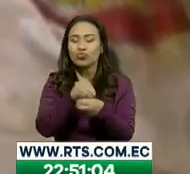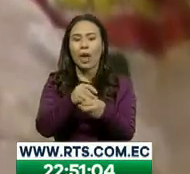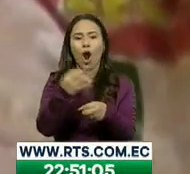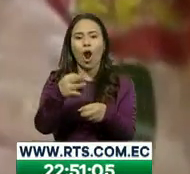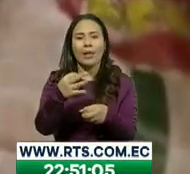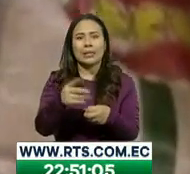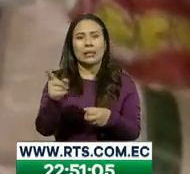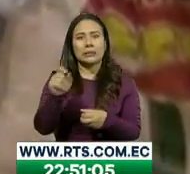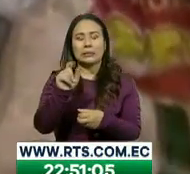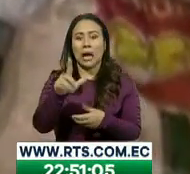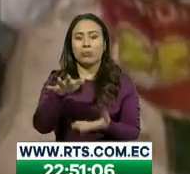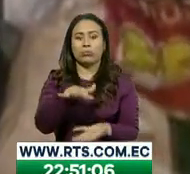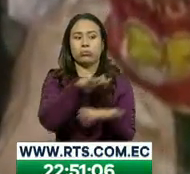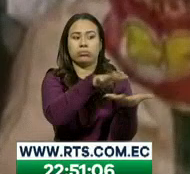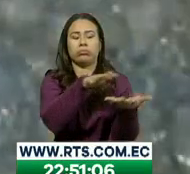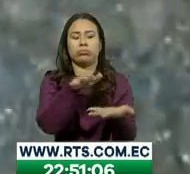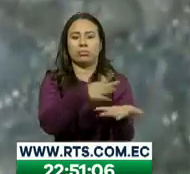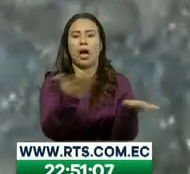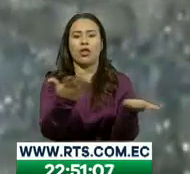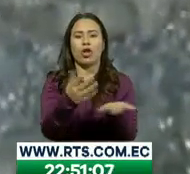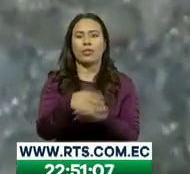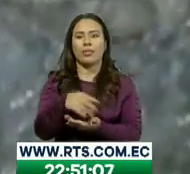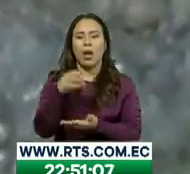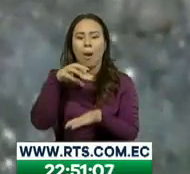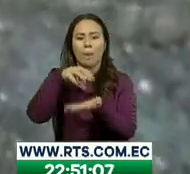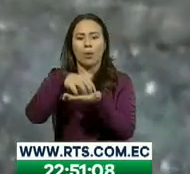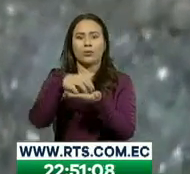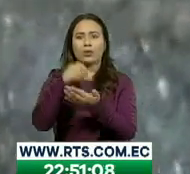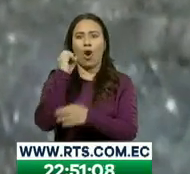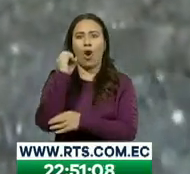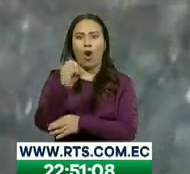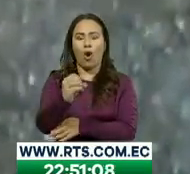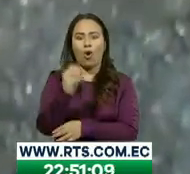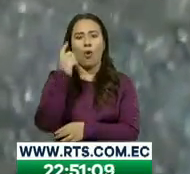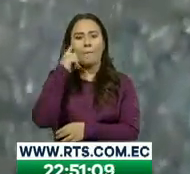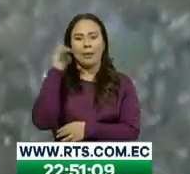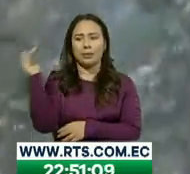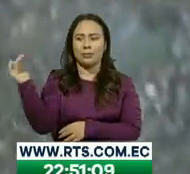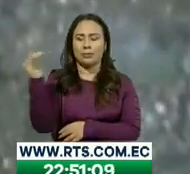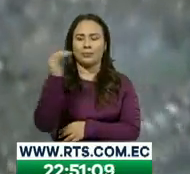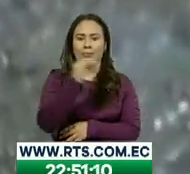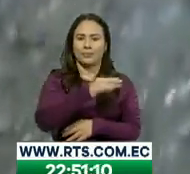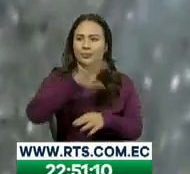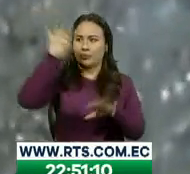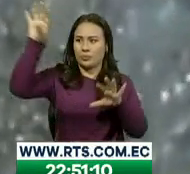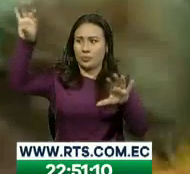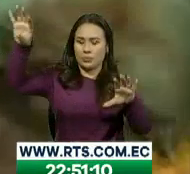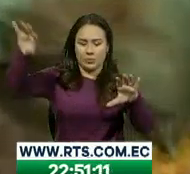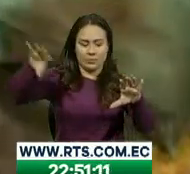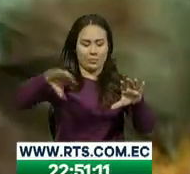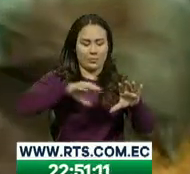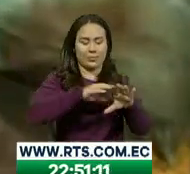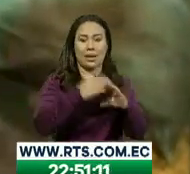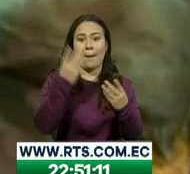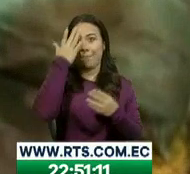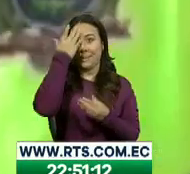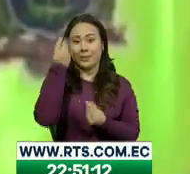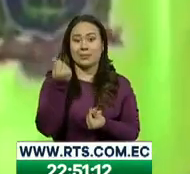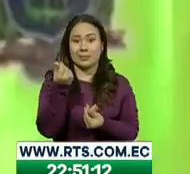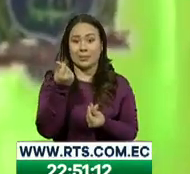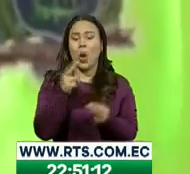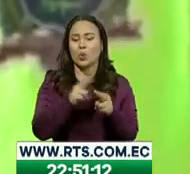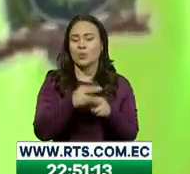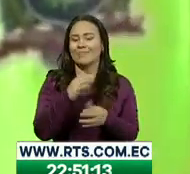los millonarios cargamentos hasta la provincia del Oro, es decir, atraviesan el país de frontera a frontera, porque las ganancias serían grandes.